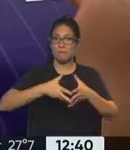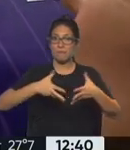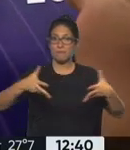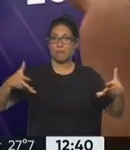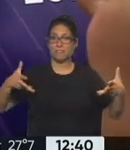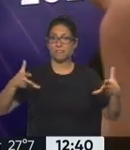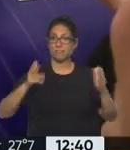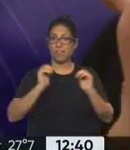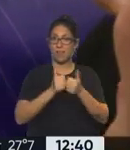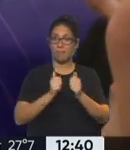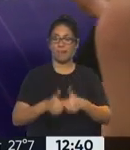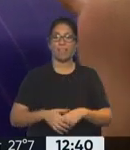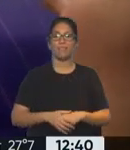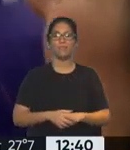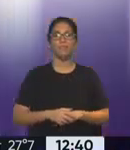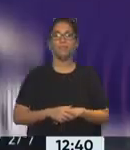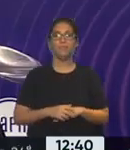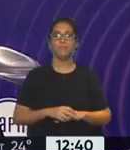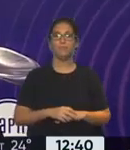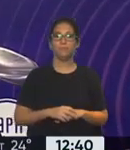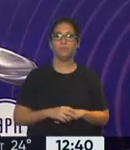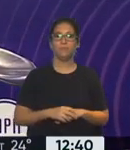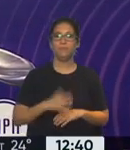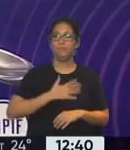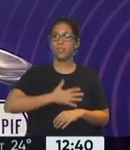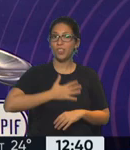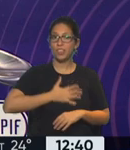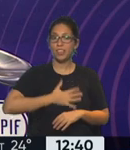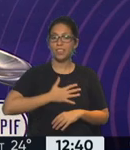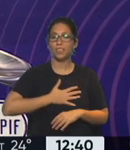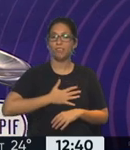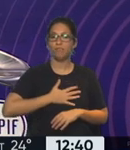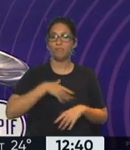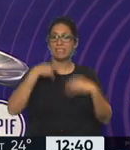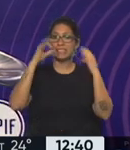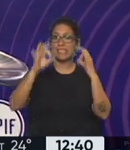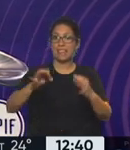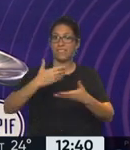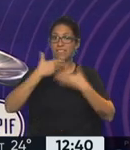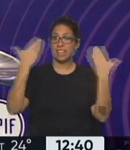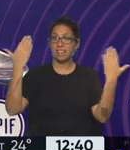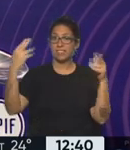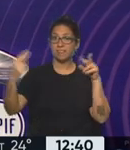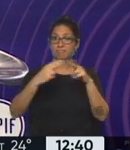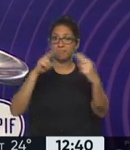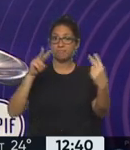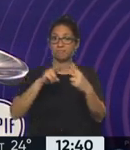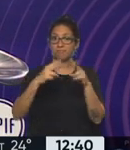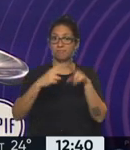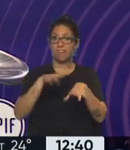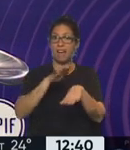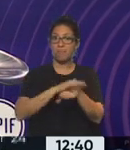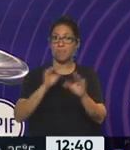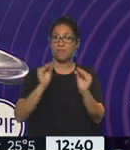acompañando en los recitales y en estas noches tan importantes también. Bien, muy contento. Llegué feliz de encontrarme acá con muchos amigos y colegas de